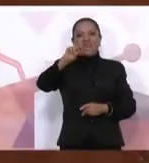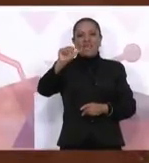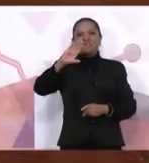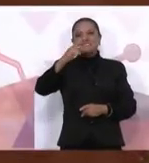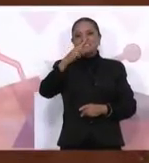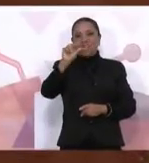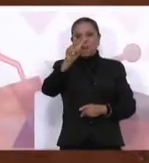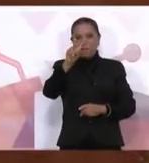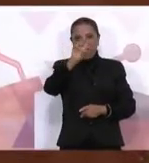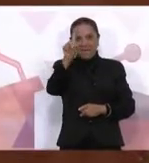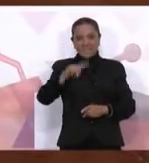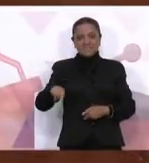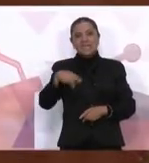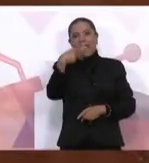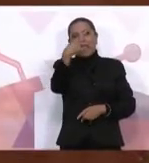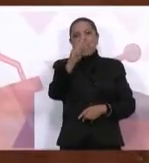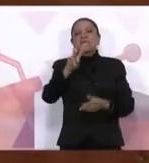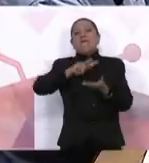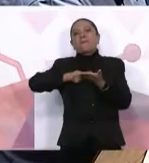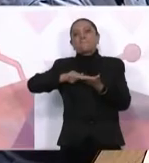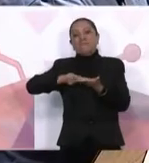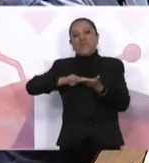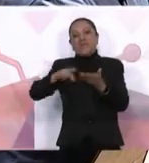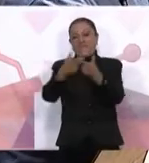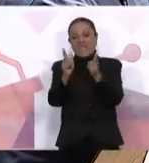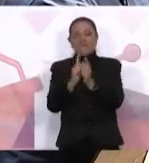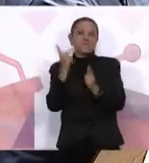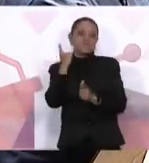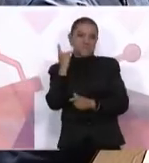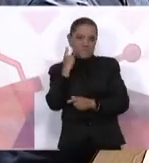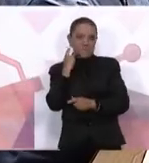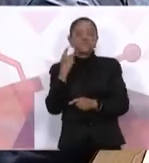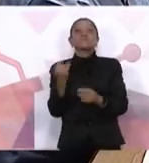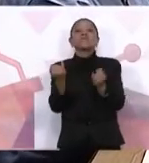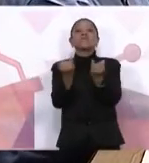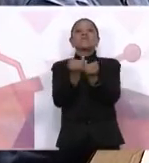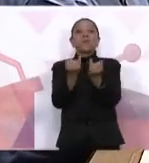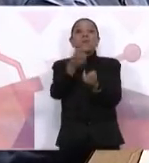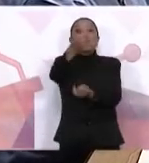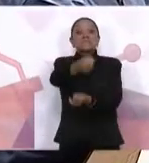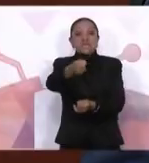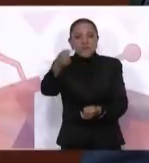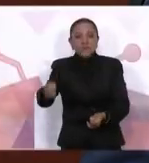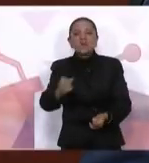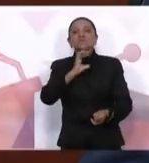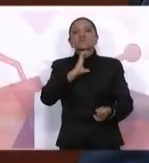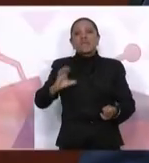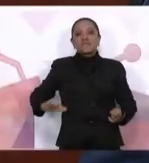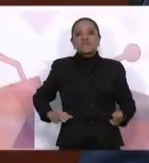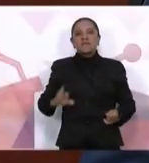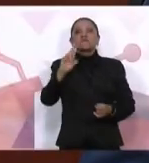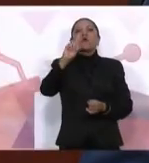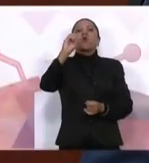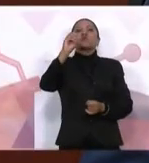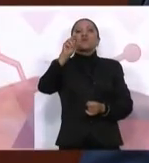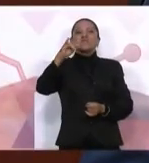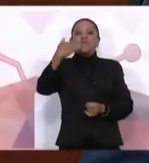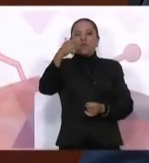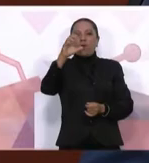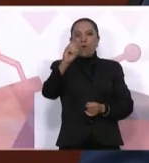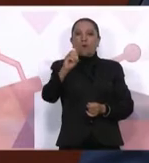los contendientes morelos de igual forma saludamos al candidato rodrigo gayosso cepeda del partido de la revolución